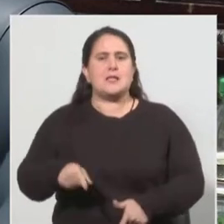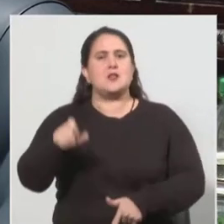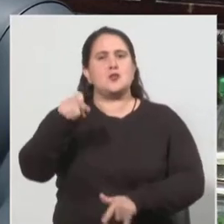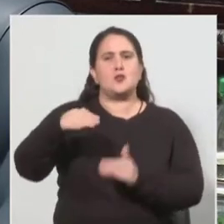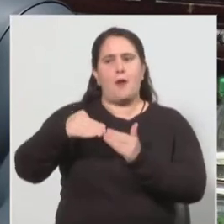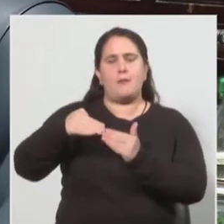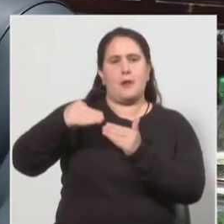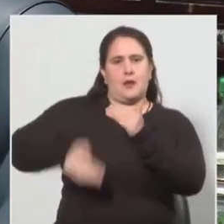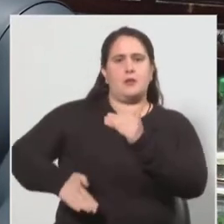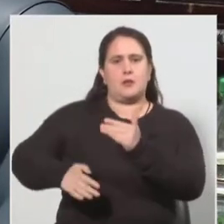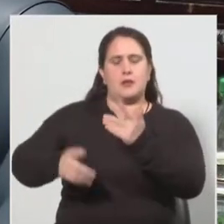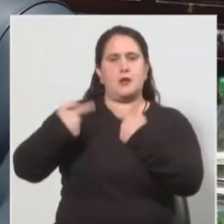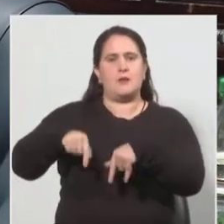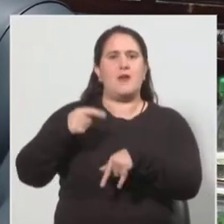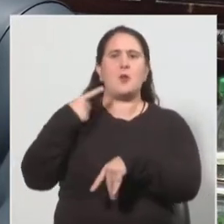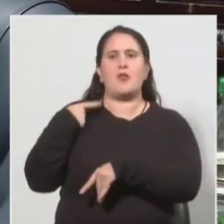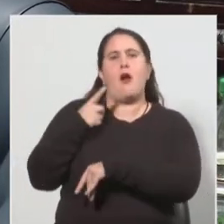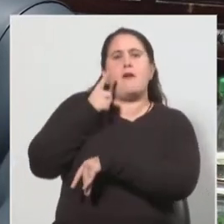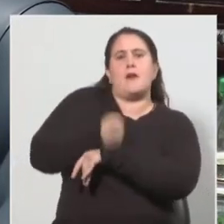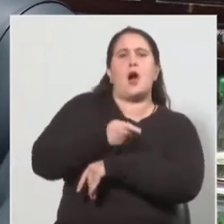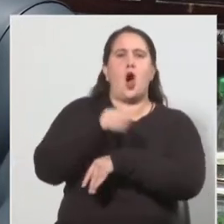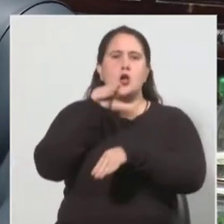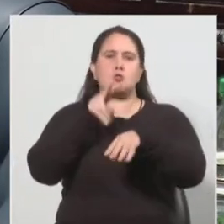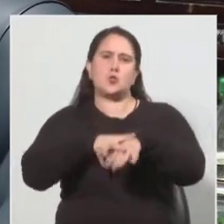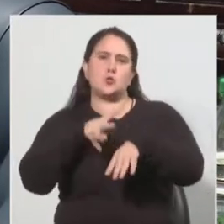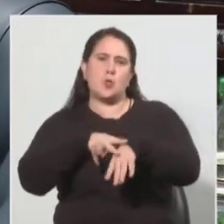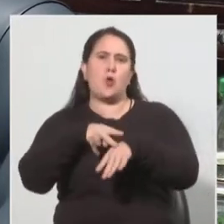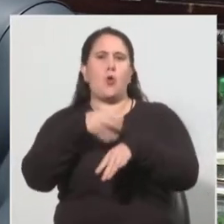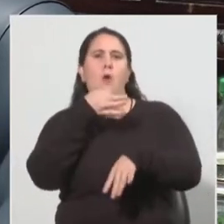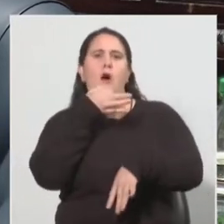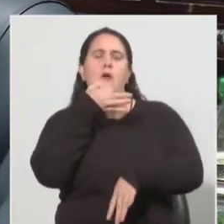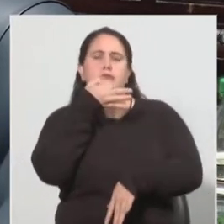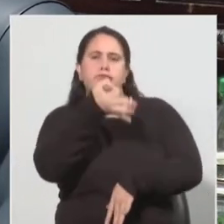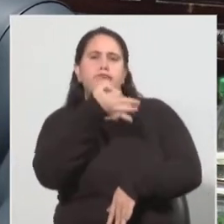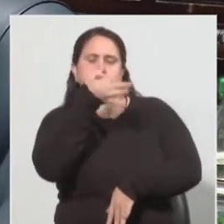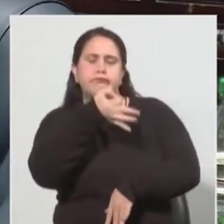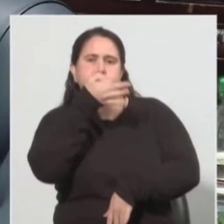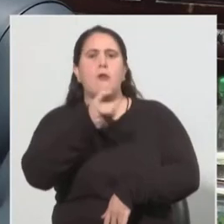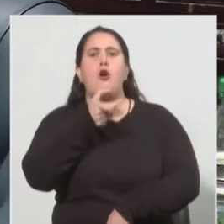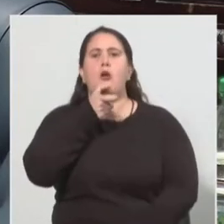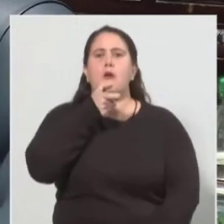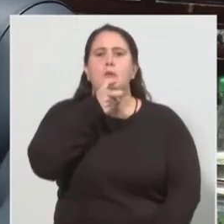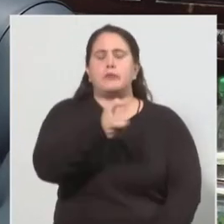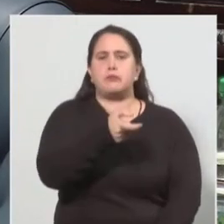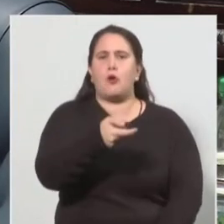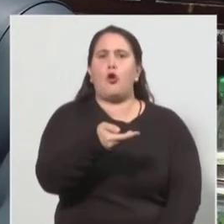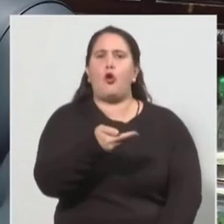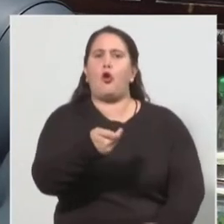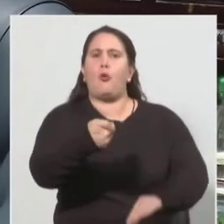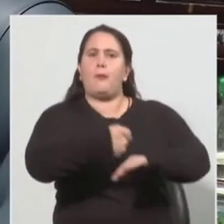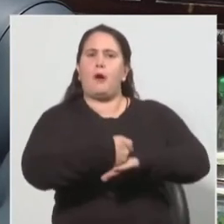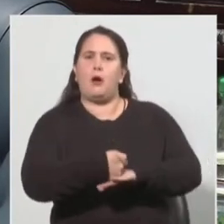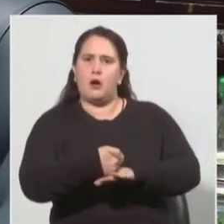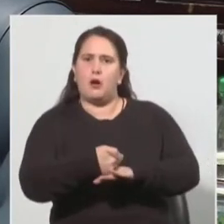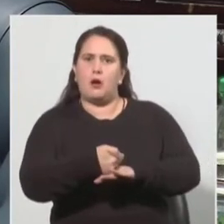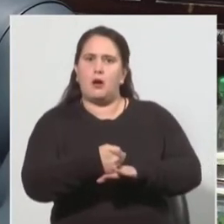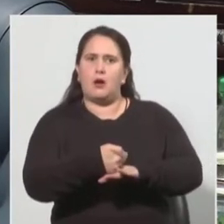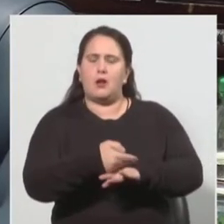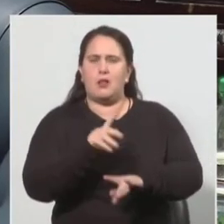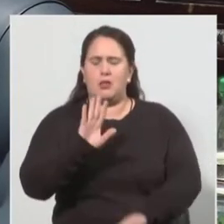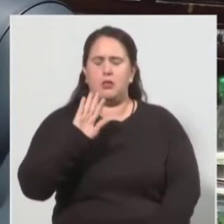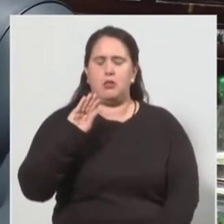conocimiento de advertencias, sugerencias, recomendaciones, pedidos de consulta que parecen no haber